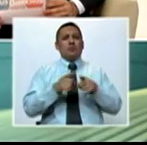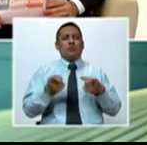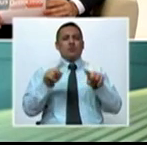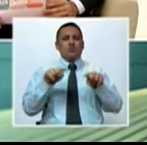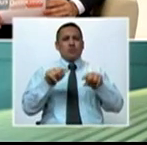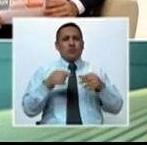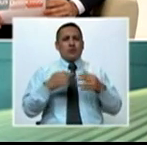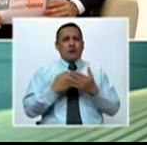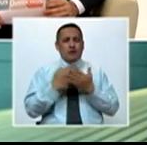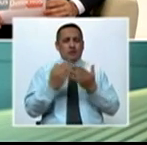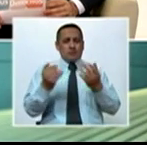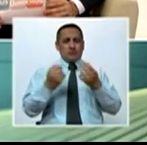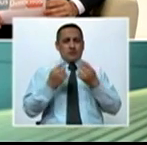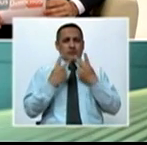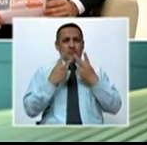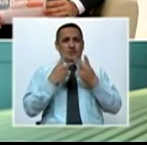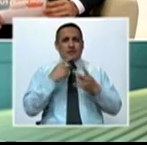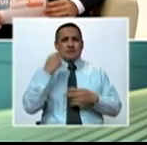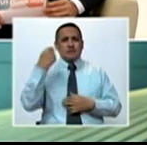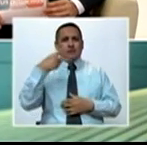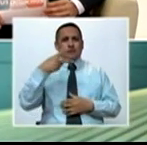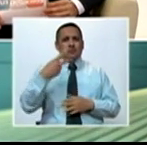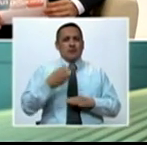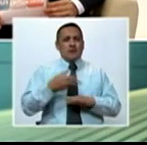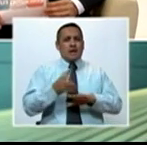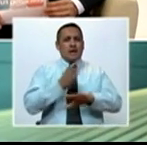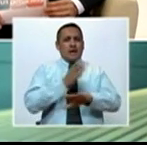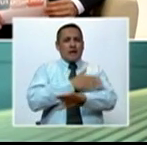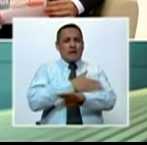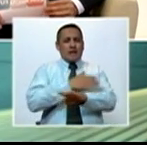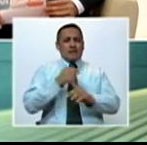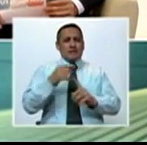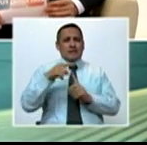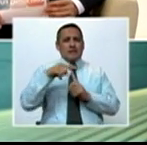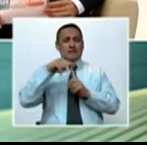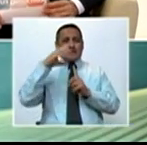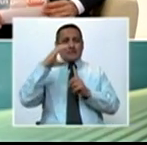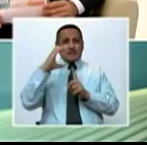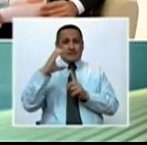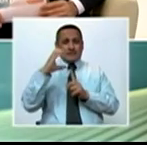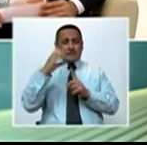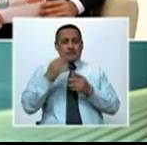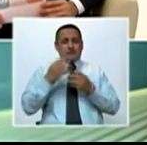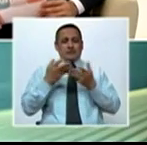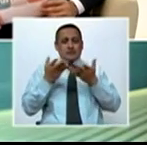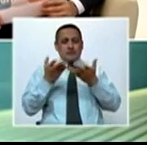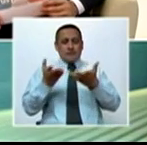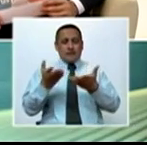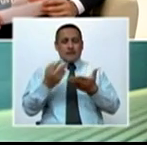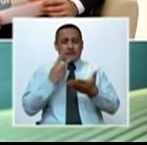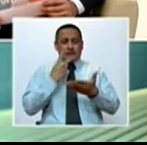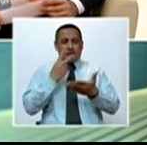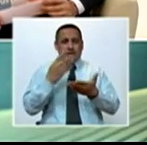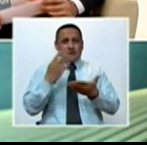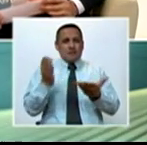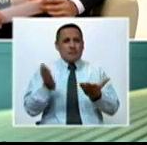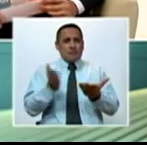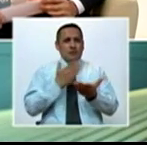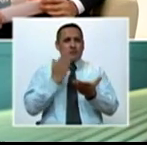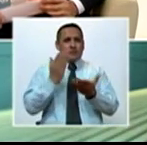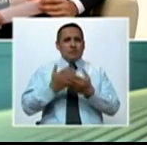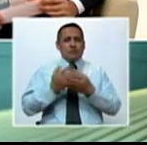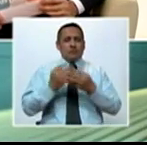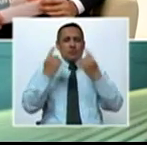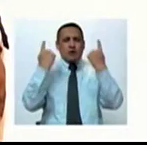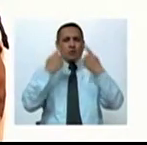el caso vuelve por segunda vez al tribunal, aquí ya estamos ante